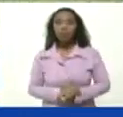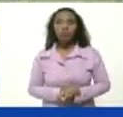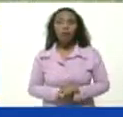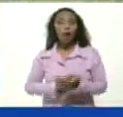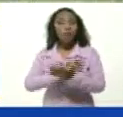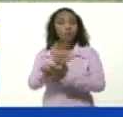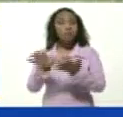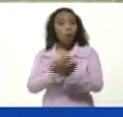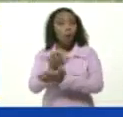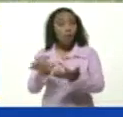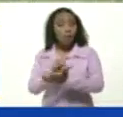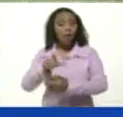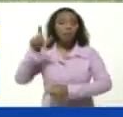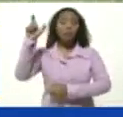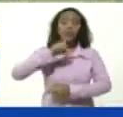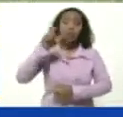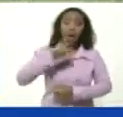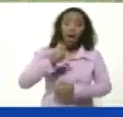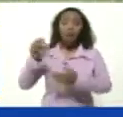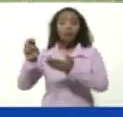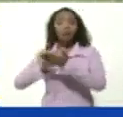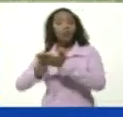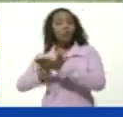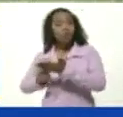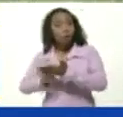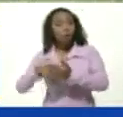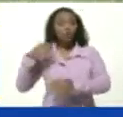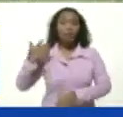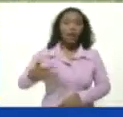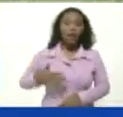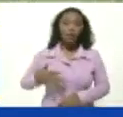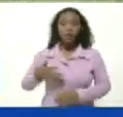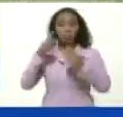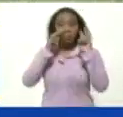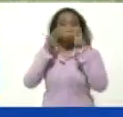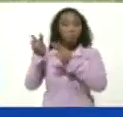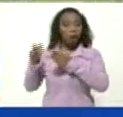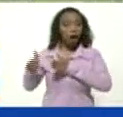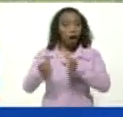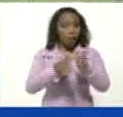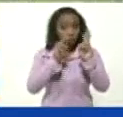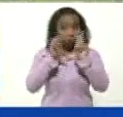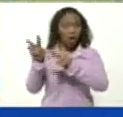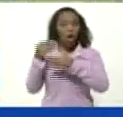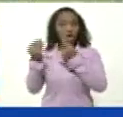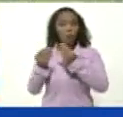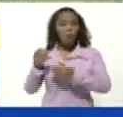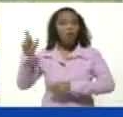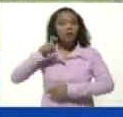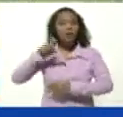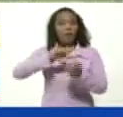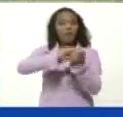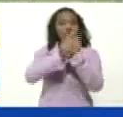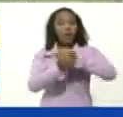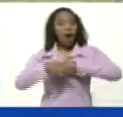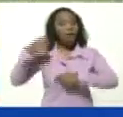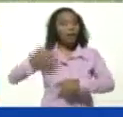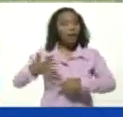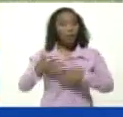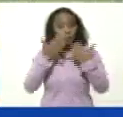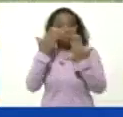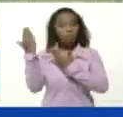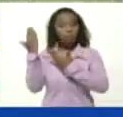Problema, necesidad, solución, derecho. Se ve en el camino cómo las necesidades se convierten en derechos